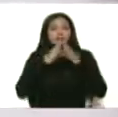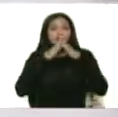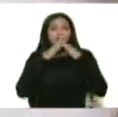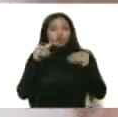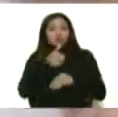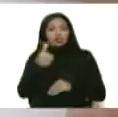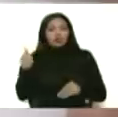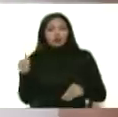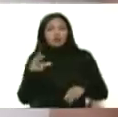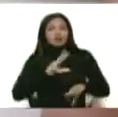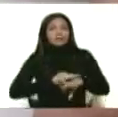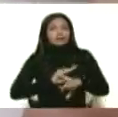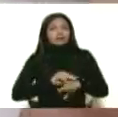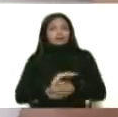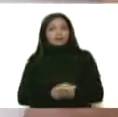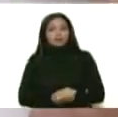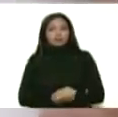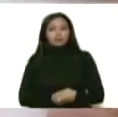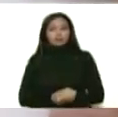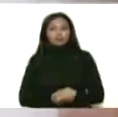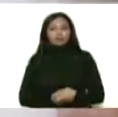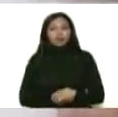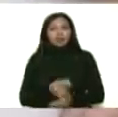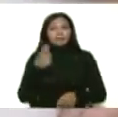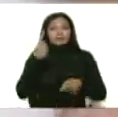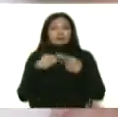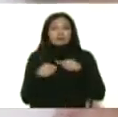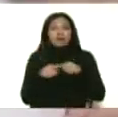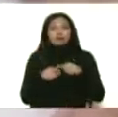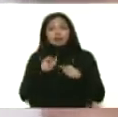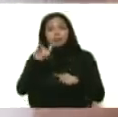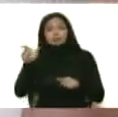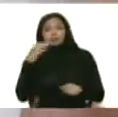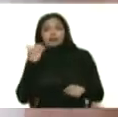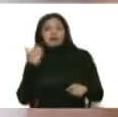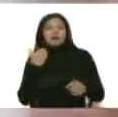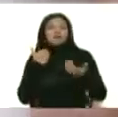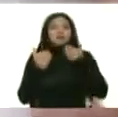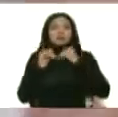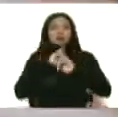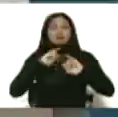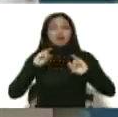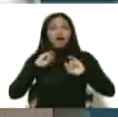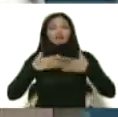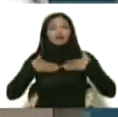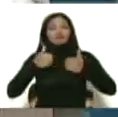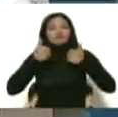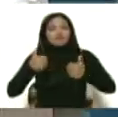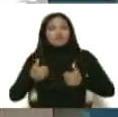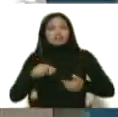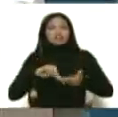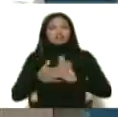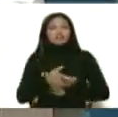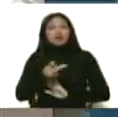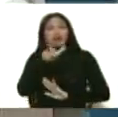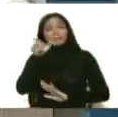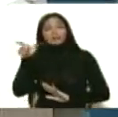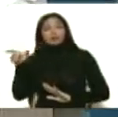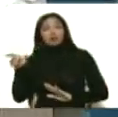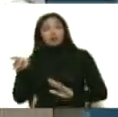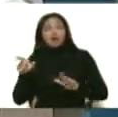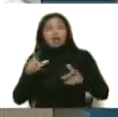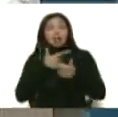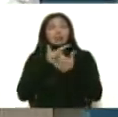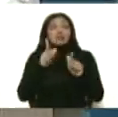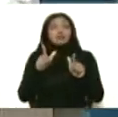los medicamentos, casi la mitad del total de casos ya están completamente recuperados. ¿Qué quiere decir eso? Que el paciente se mantiene libre